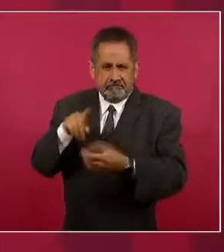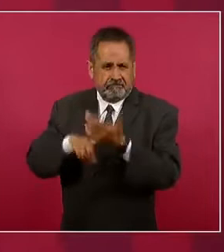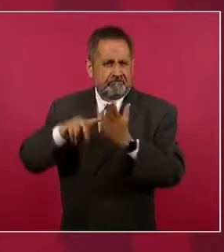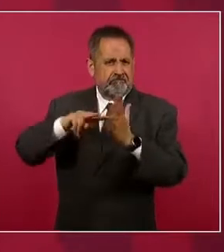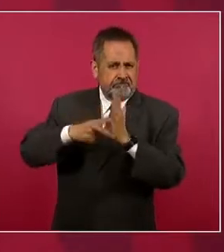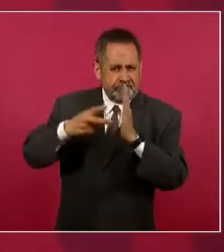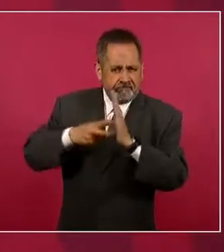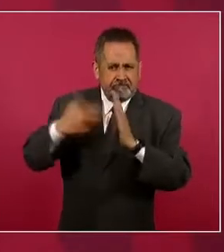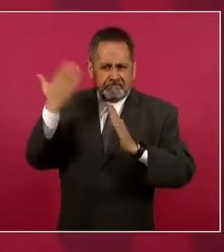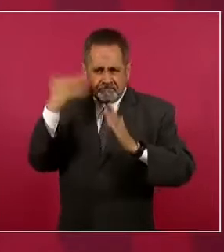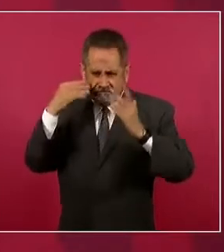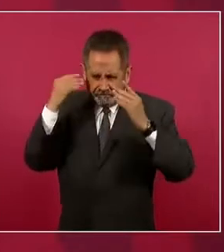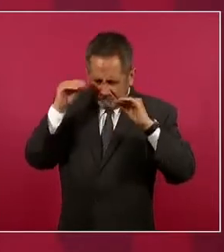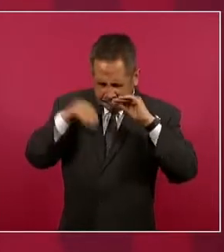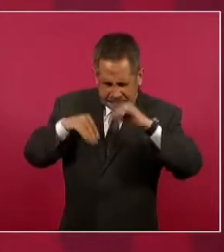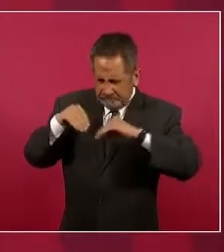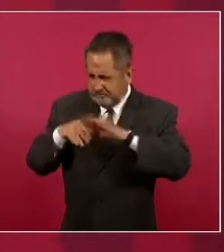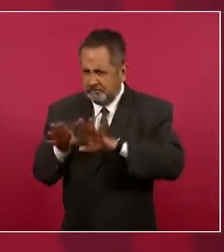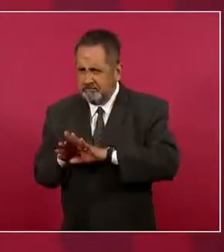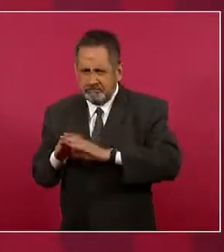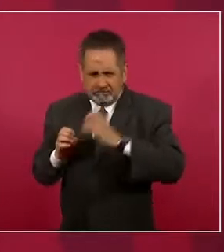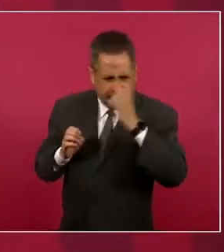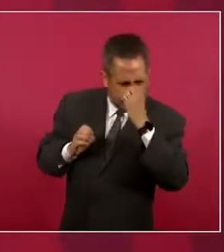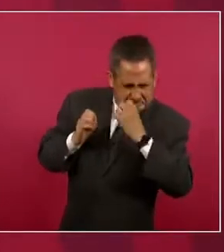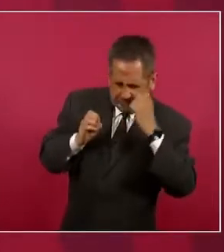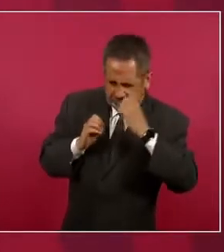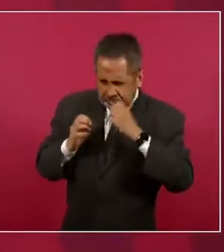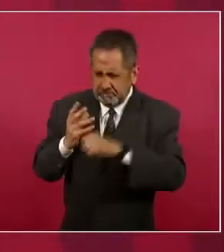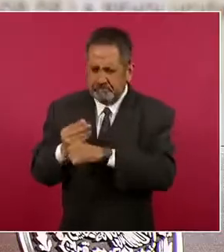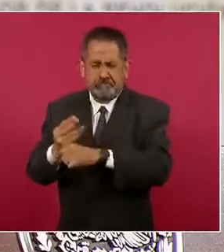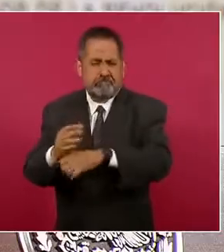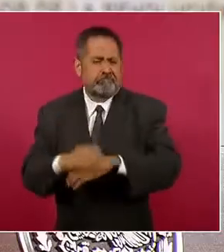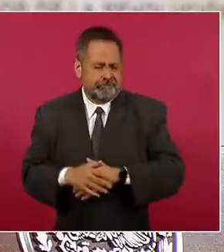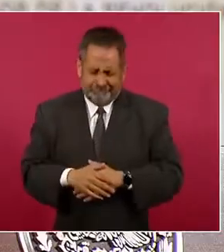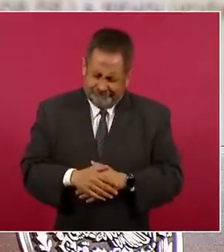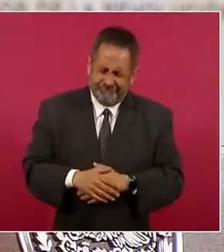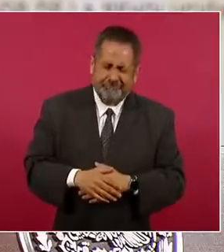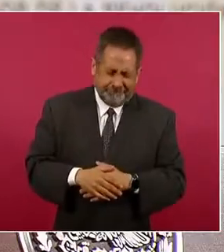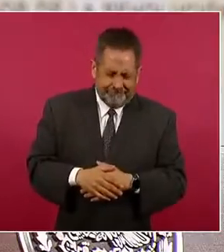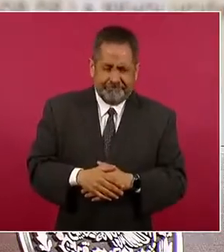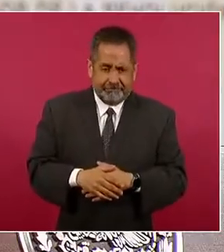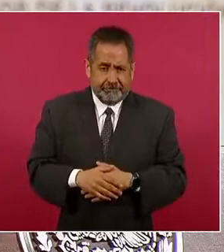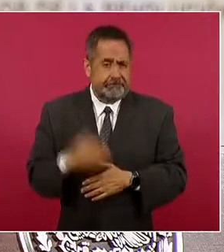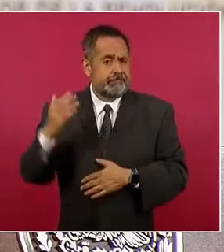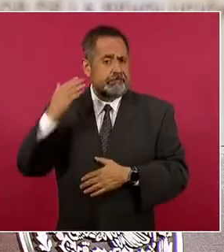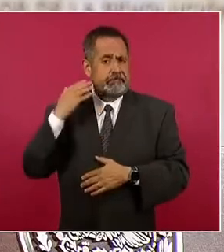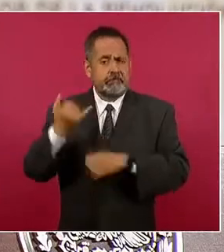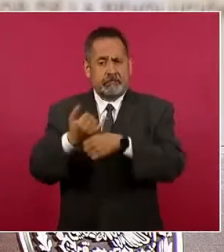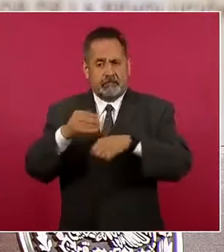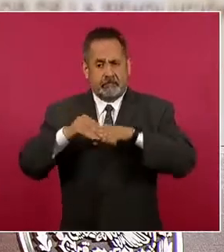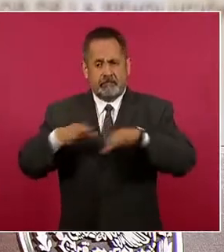ingenieros especialistas. Ya en el informe que se presentó